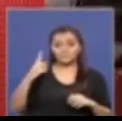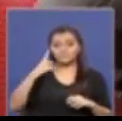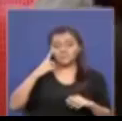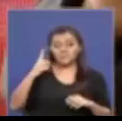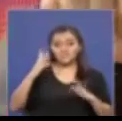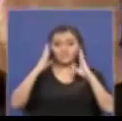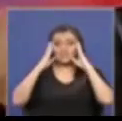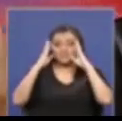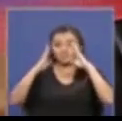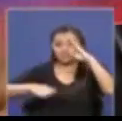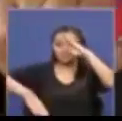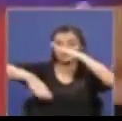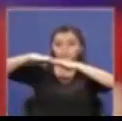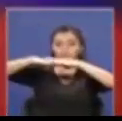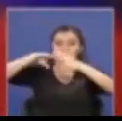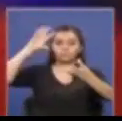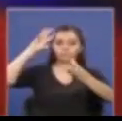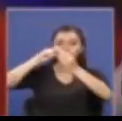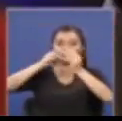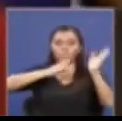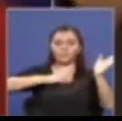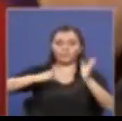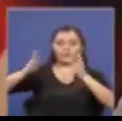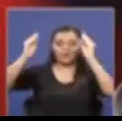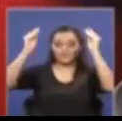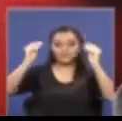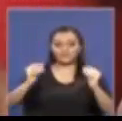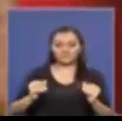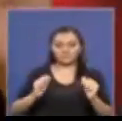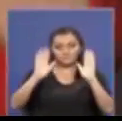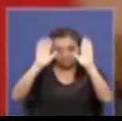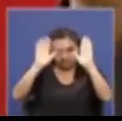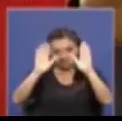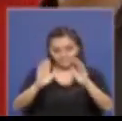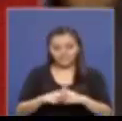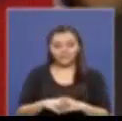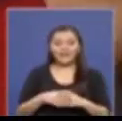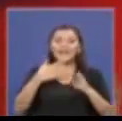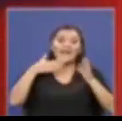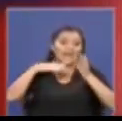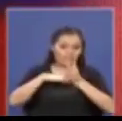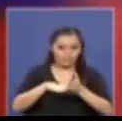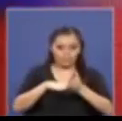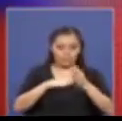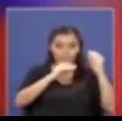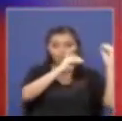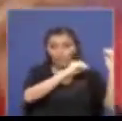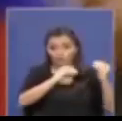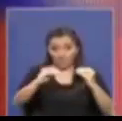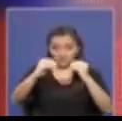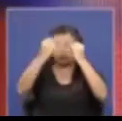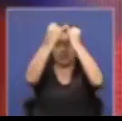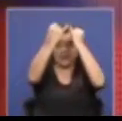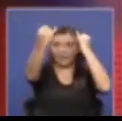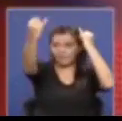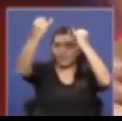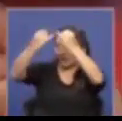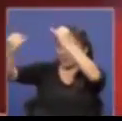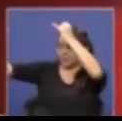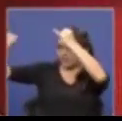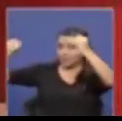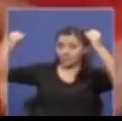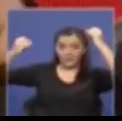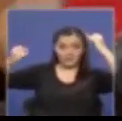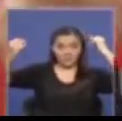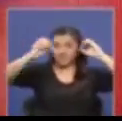pico si no hubiéramos hecho todos estos programas de eficiencia. En otras palabras, si no organizábamos bien el tráfico, no hubiéramos necesitado una carretera de dos